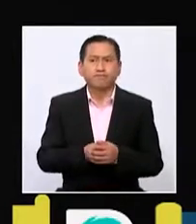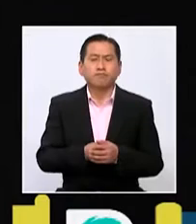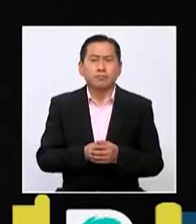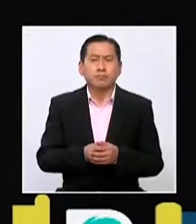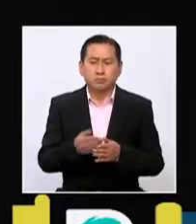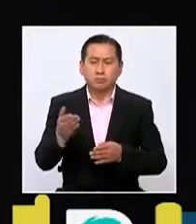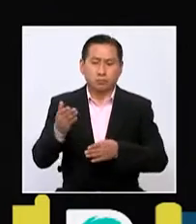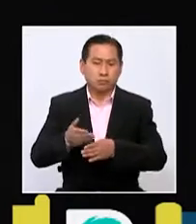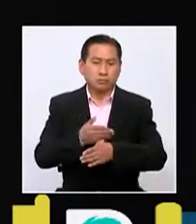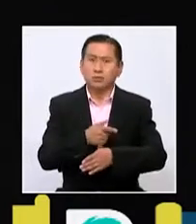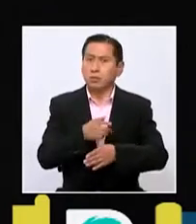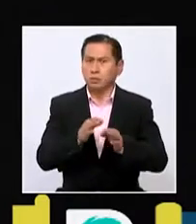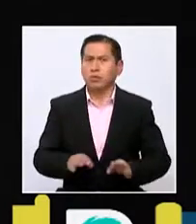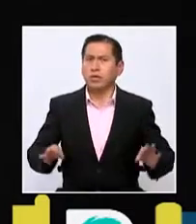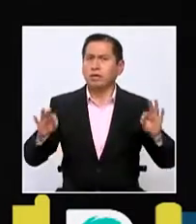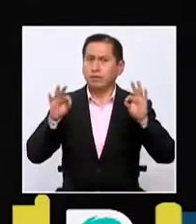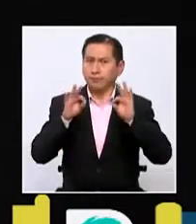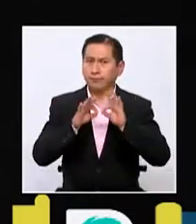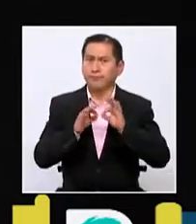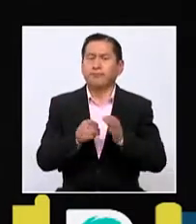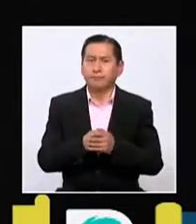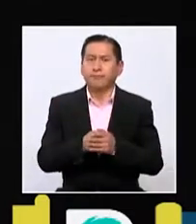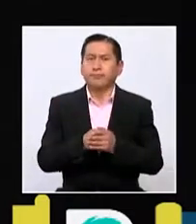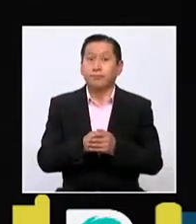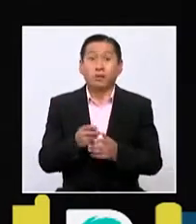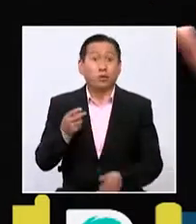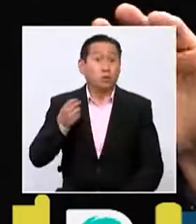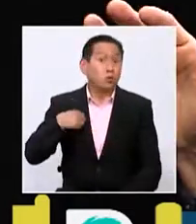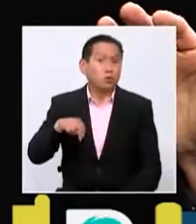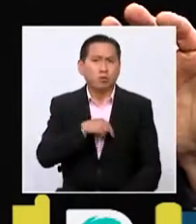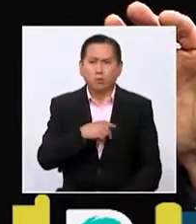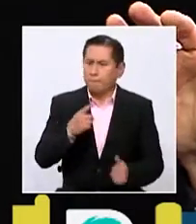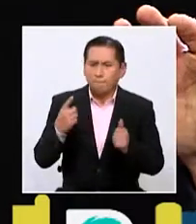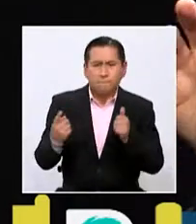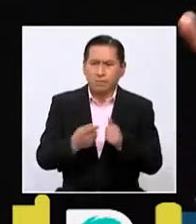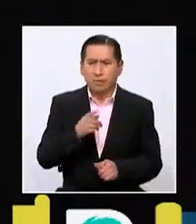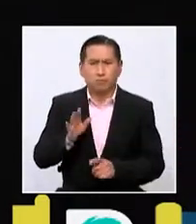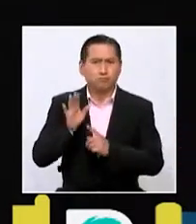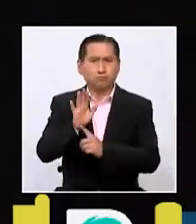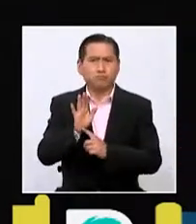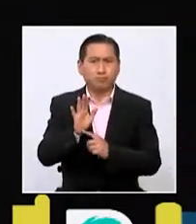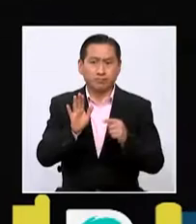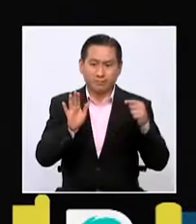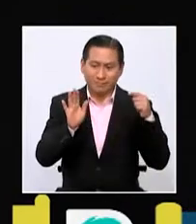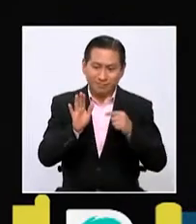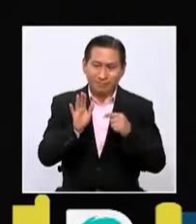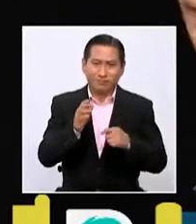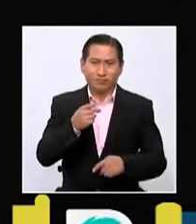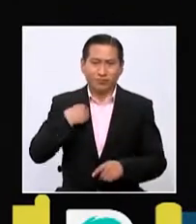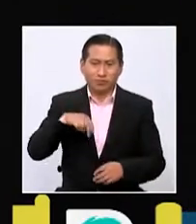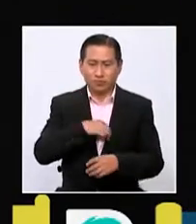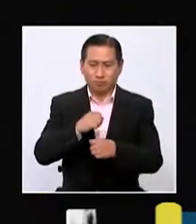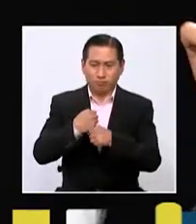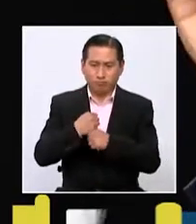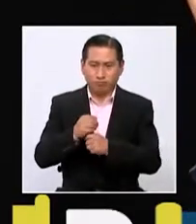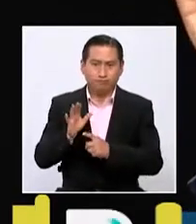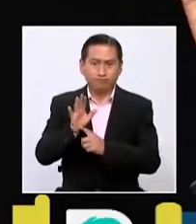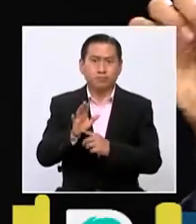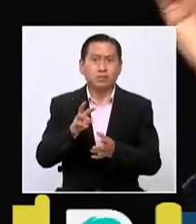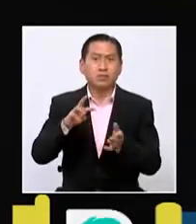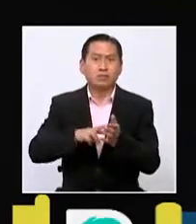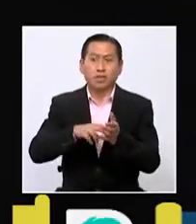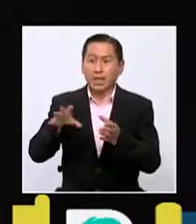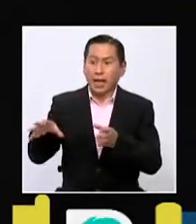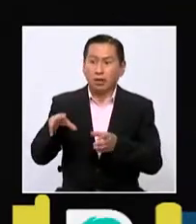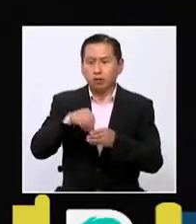hemos hecho un avance importantísimo y hemos sido absolutamente pioneros en llevar en nuestras producciones la inclusión, y te